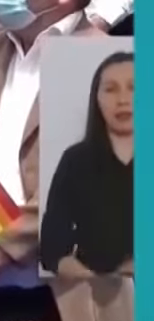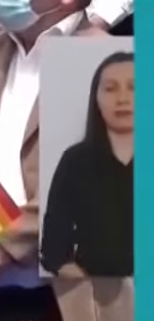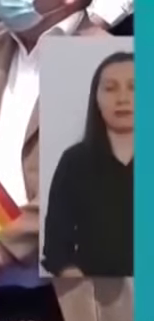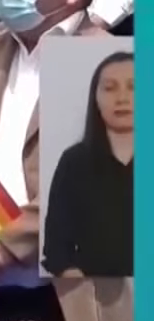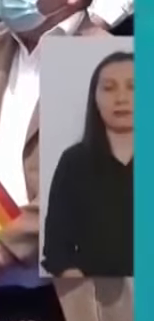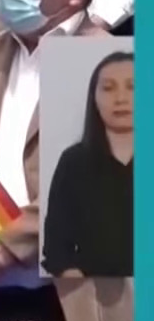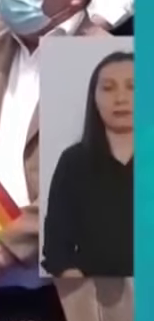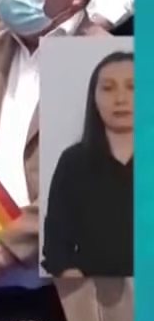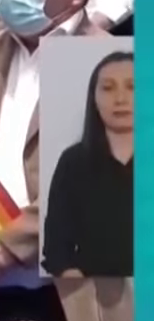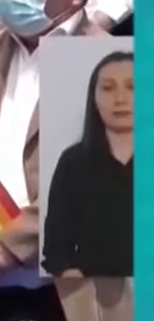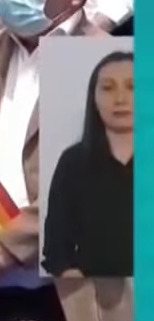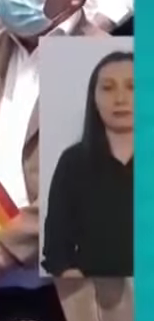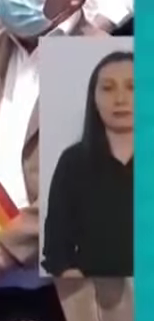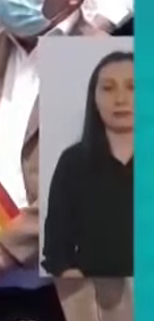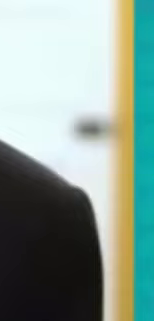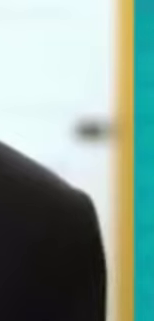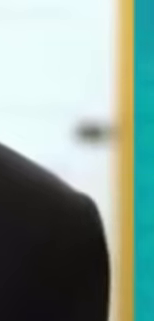Después de estos días